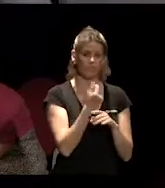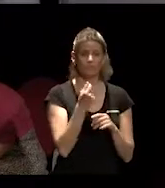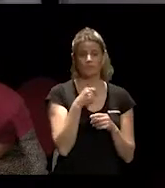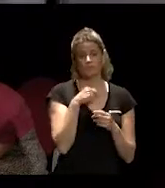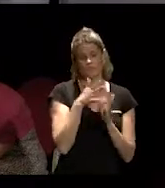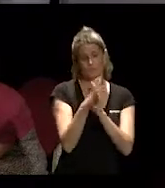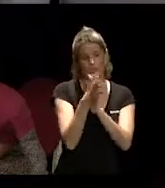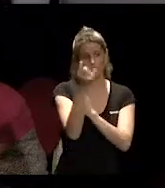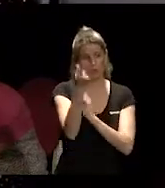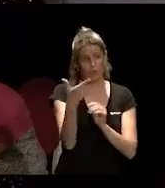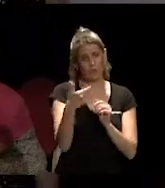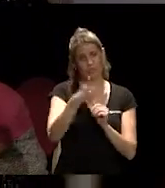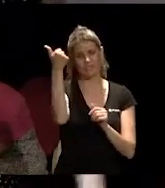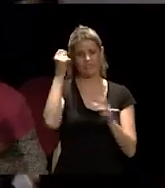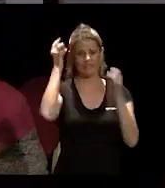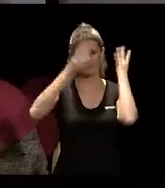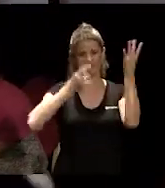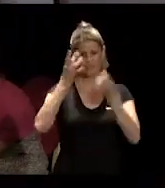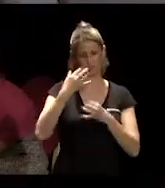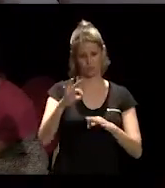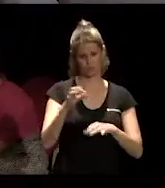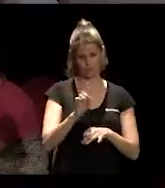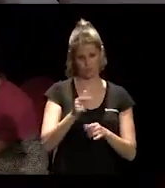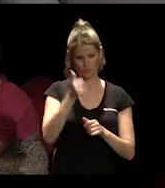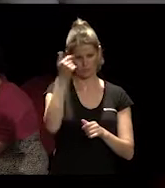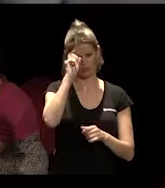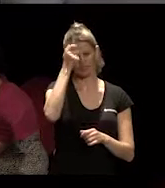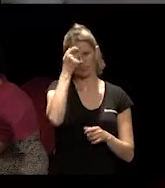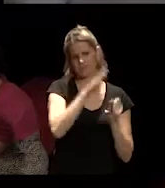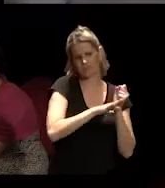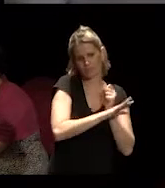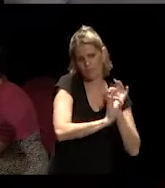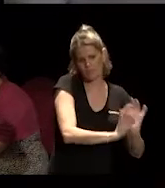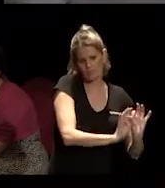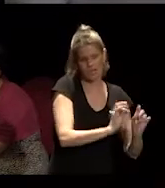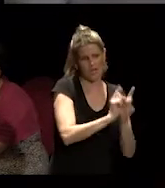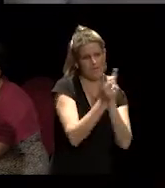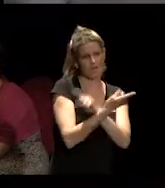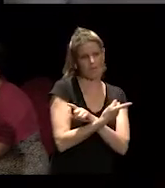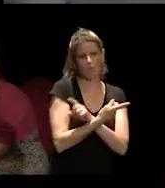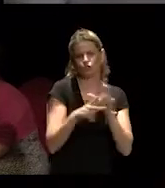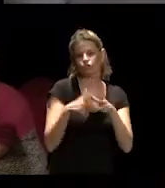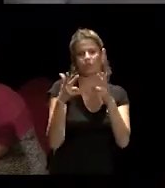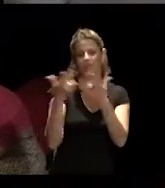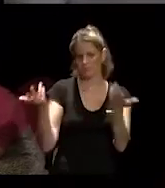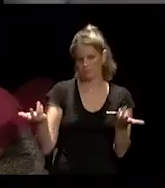que son las actividades, porque el concepto básico es el que os estaba comentando, que es el cambio de la